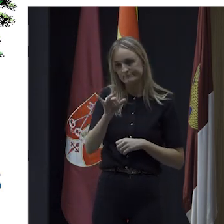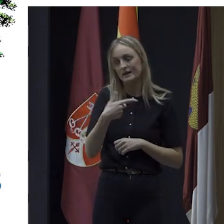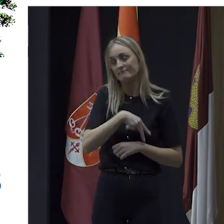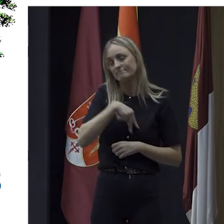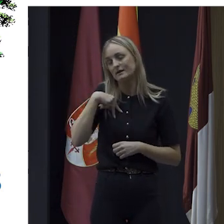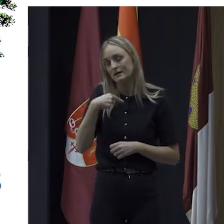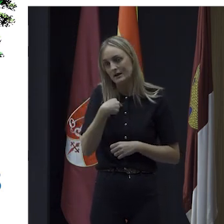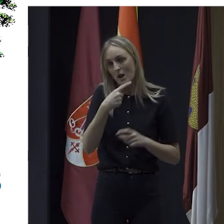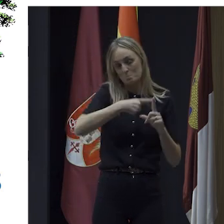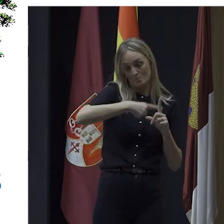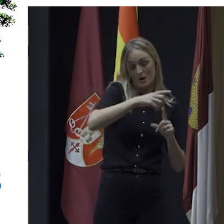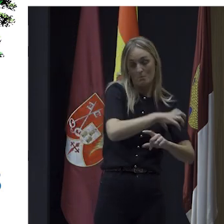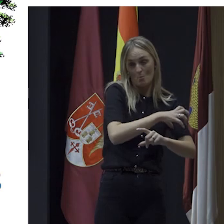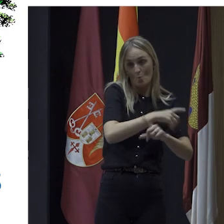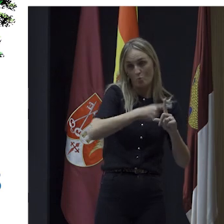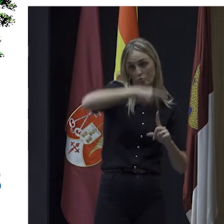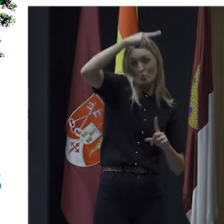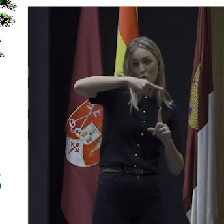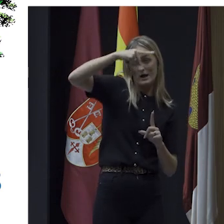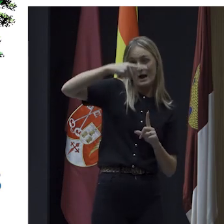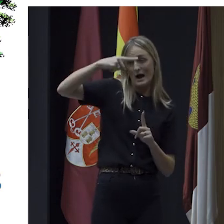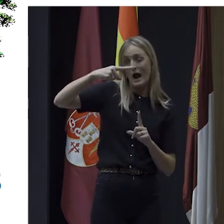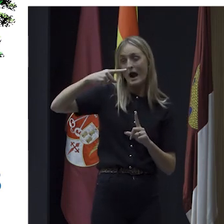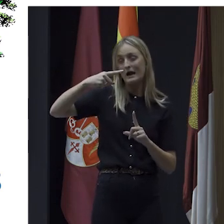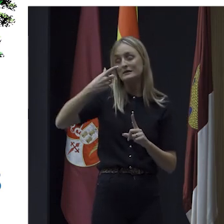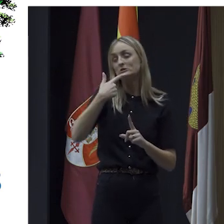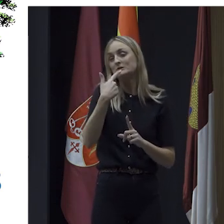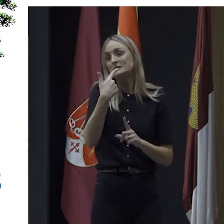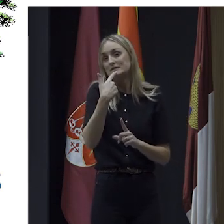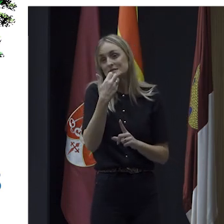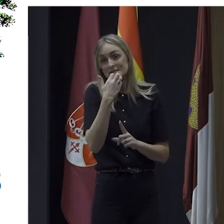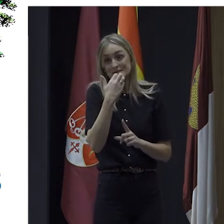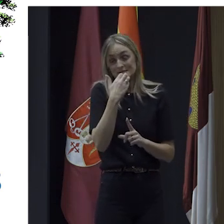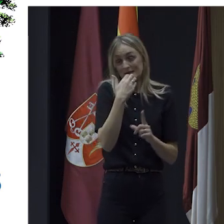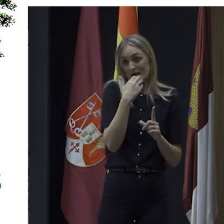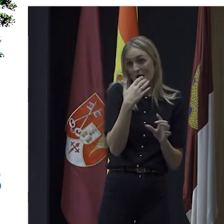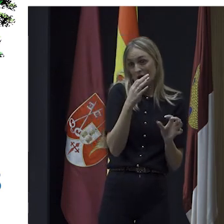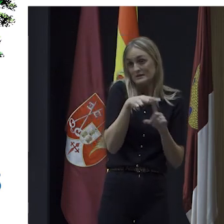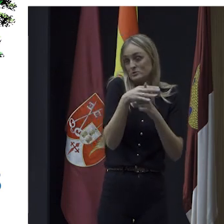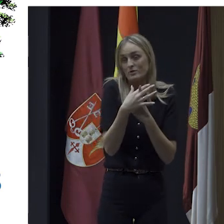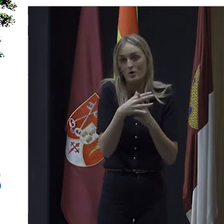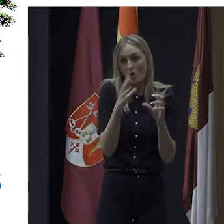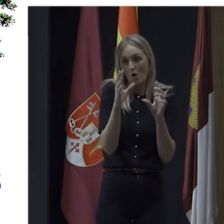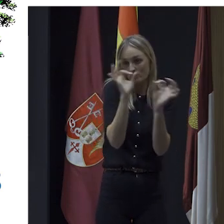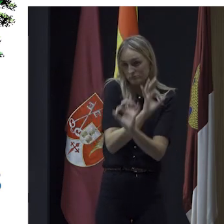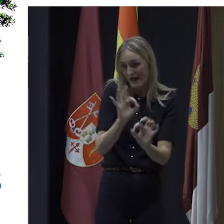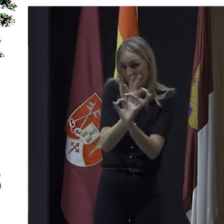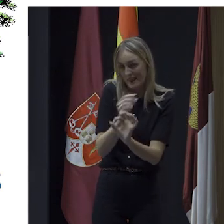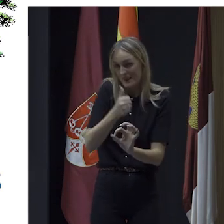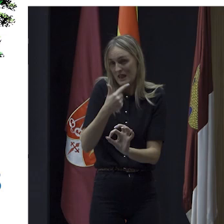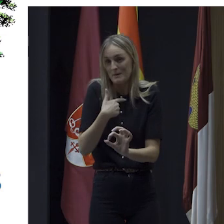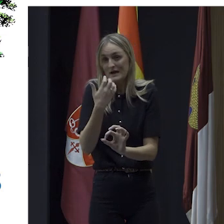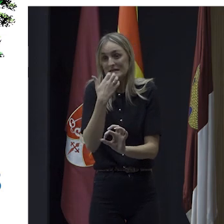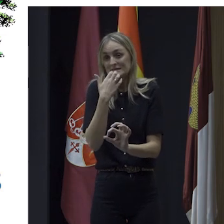de hipertensión o una situación mantenida de hipertensión, ya solo de por sí, sin que haya nada más, puede dar síntomas como angina,